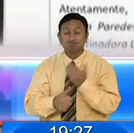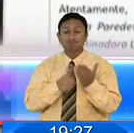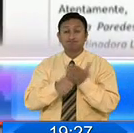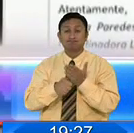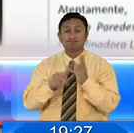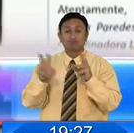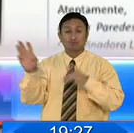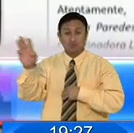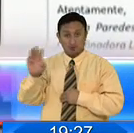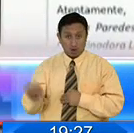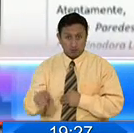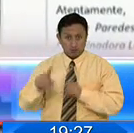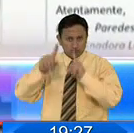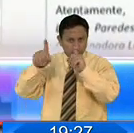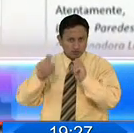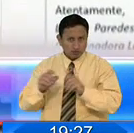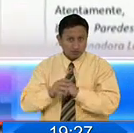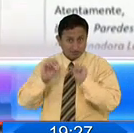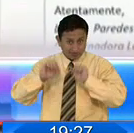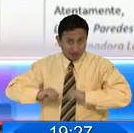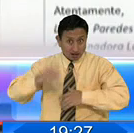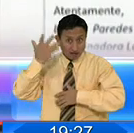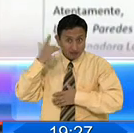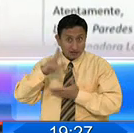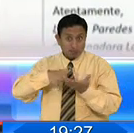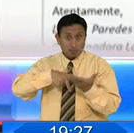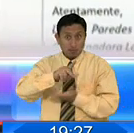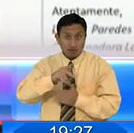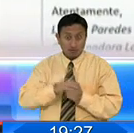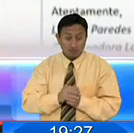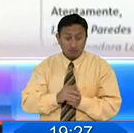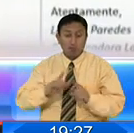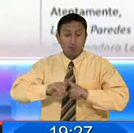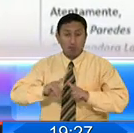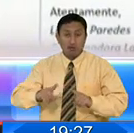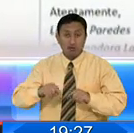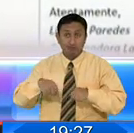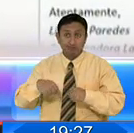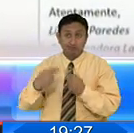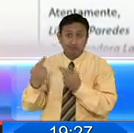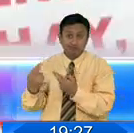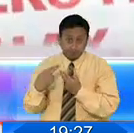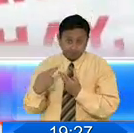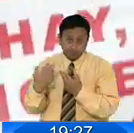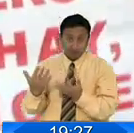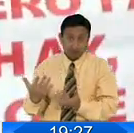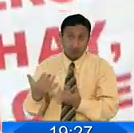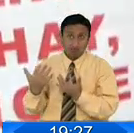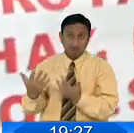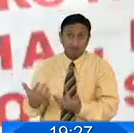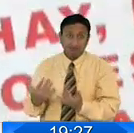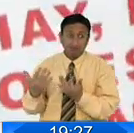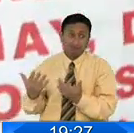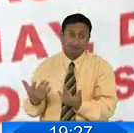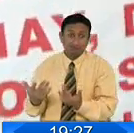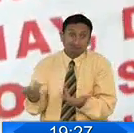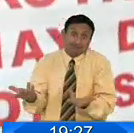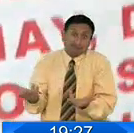de Salud para conocer si hay fechas tentativas, pero seguimos aguardando una contestación